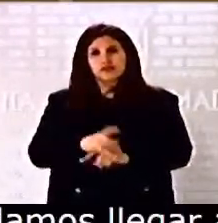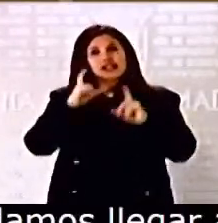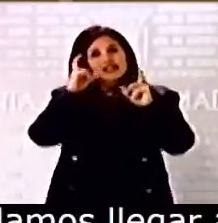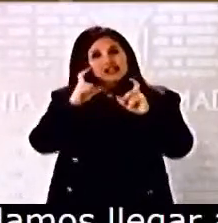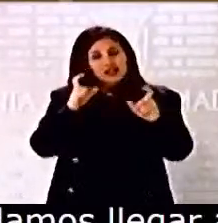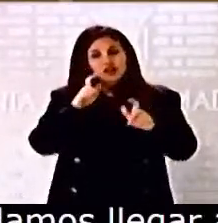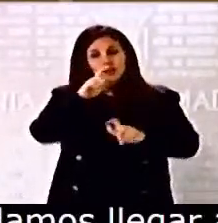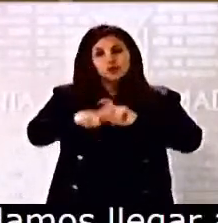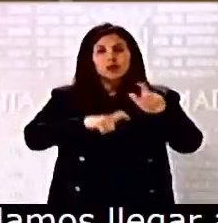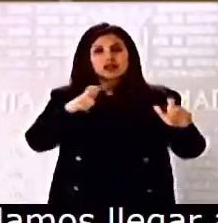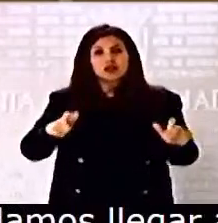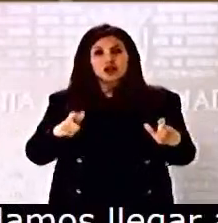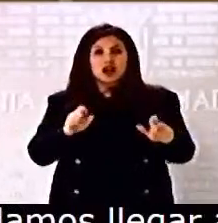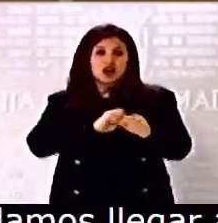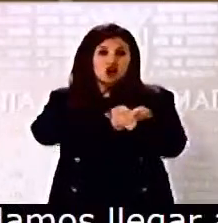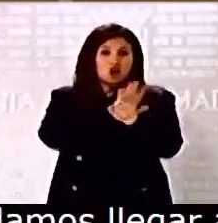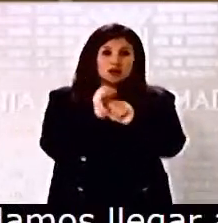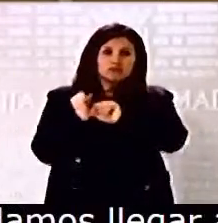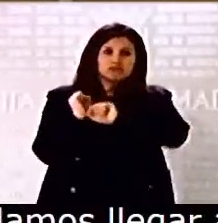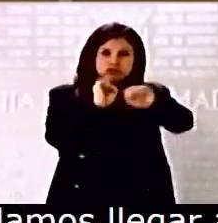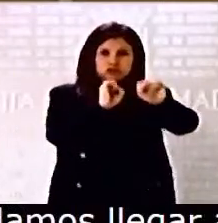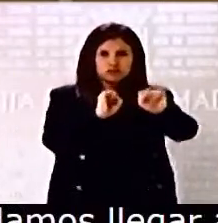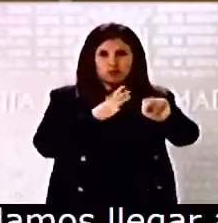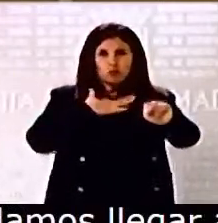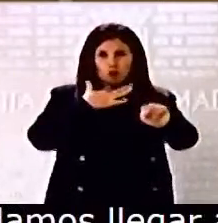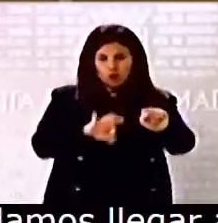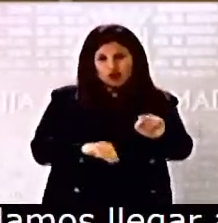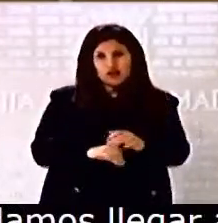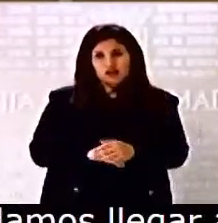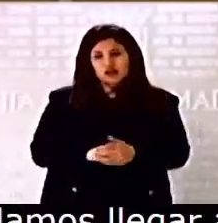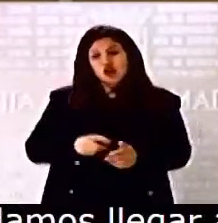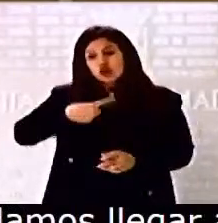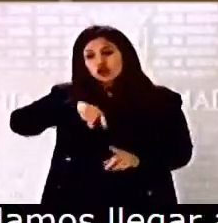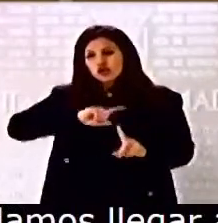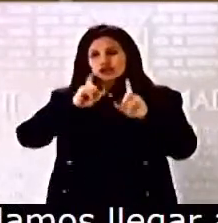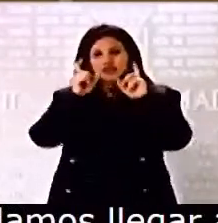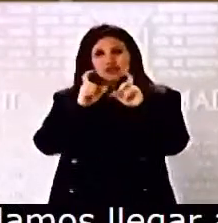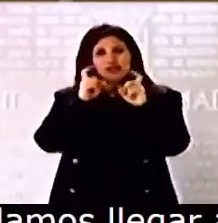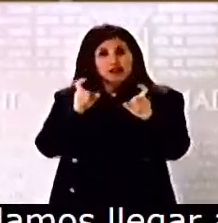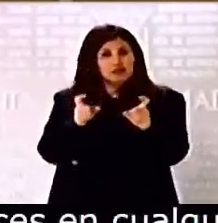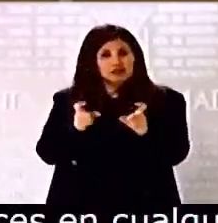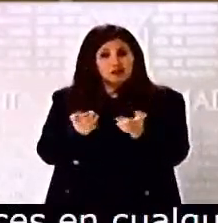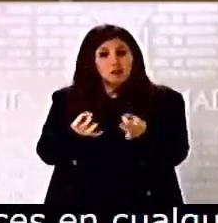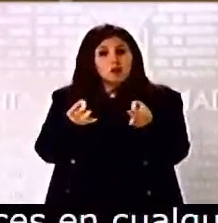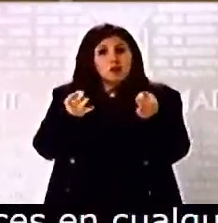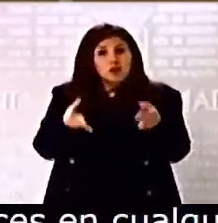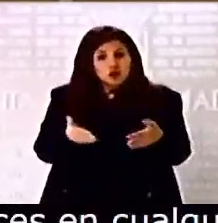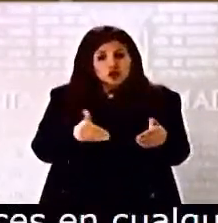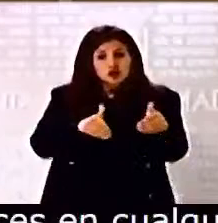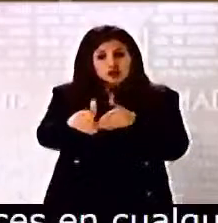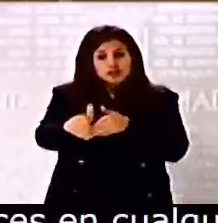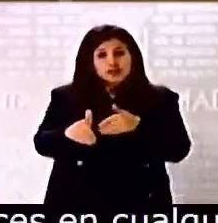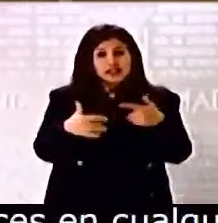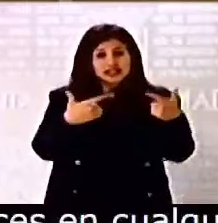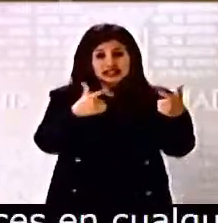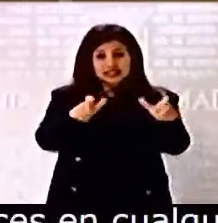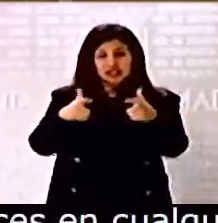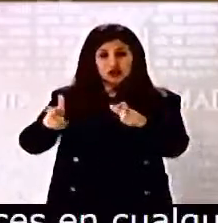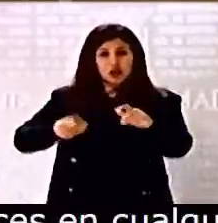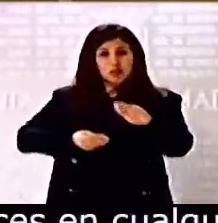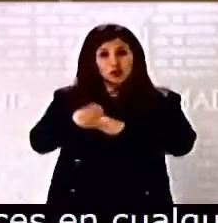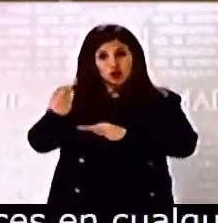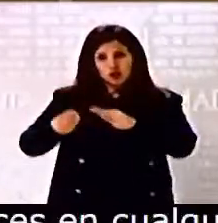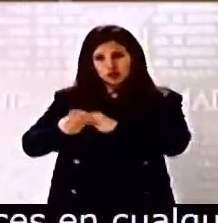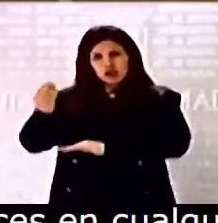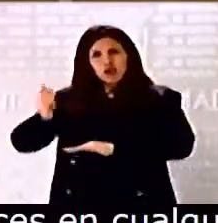seamos capaces, en cualquier caso, de poder permitir que cuanto antes los sectores productivos tiren